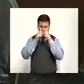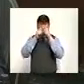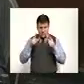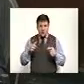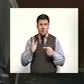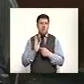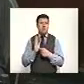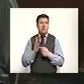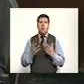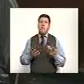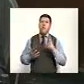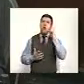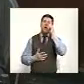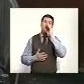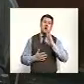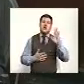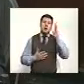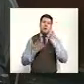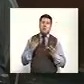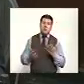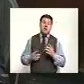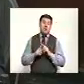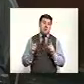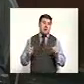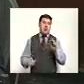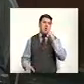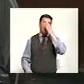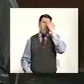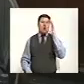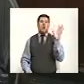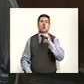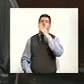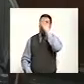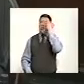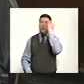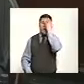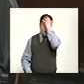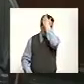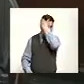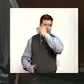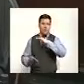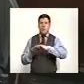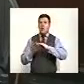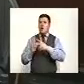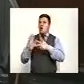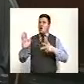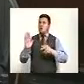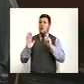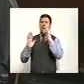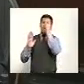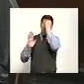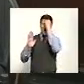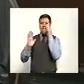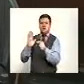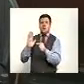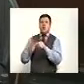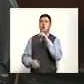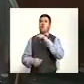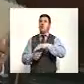Estado y no del Gobierno Nacional. Pero se le olvida a todo el mundo que el pueblo, el constituyente primario,